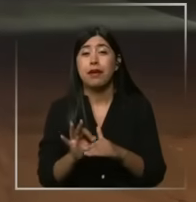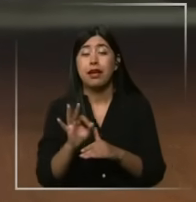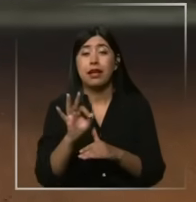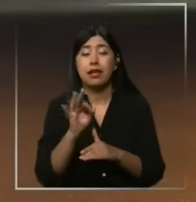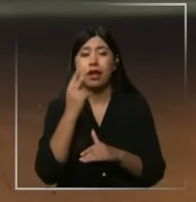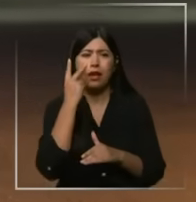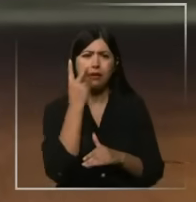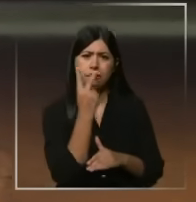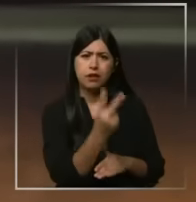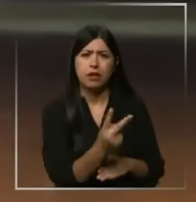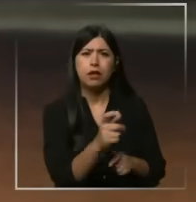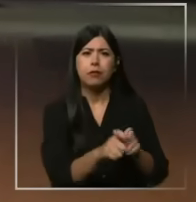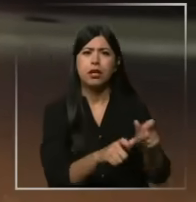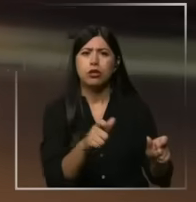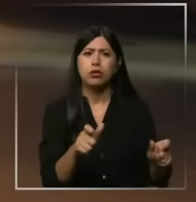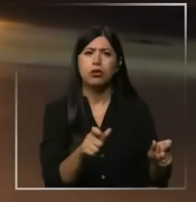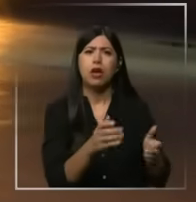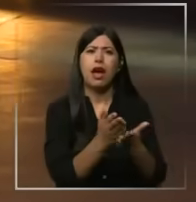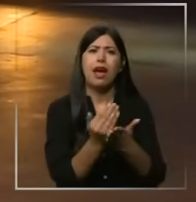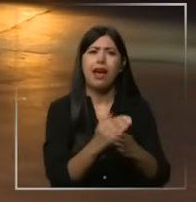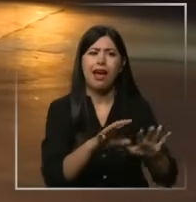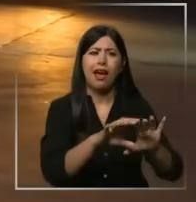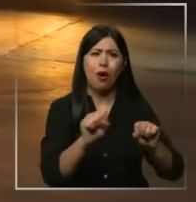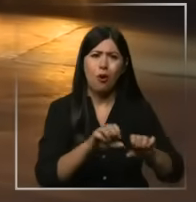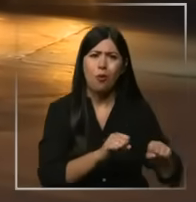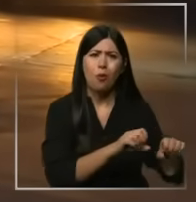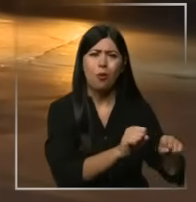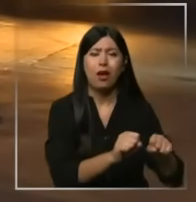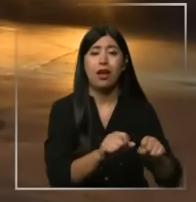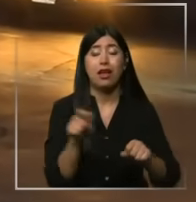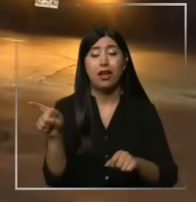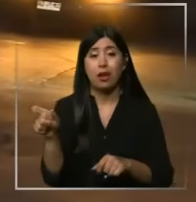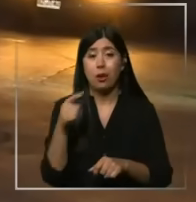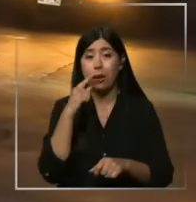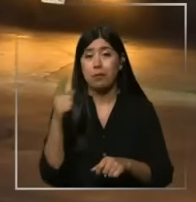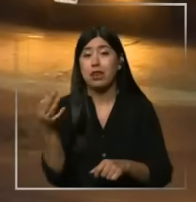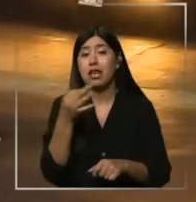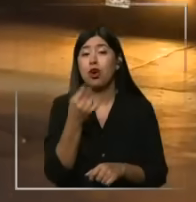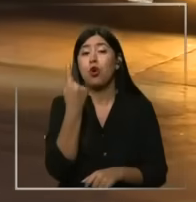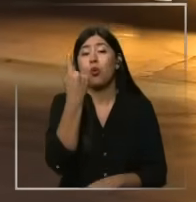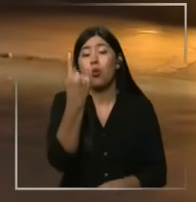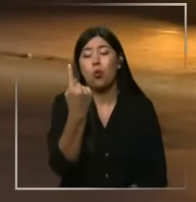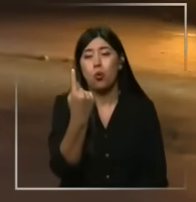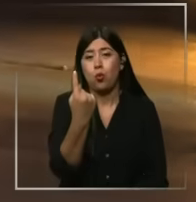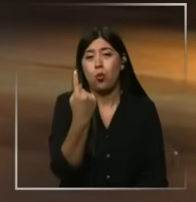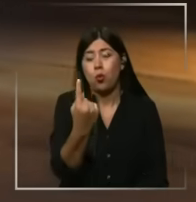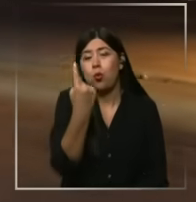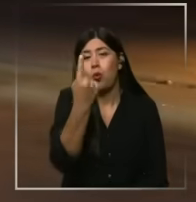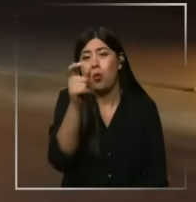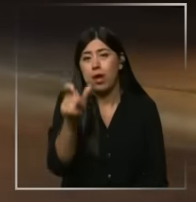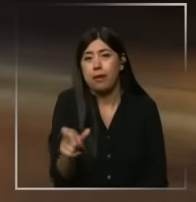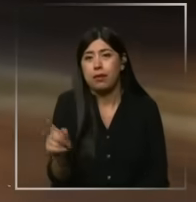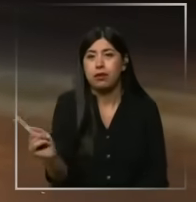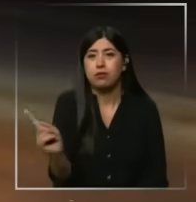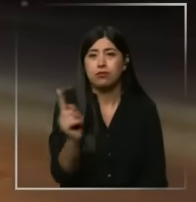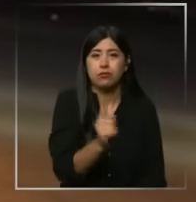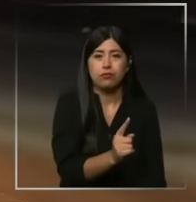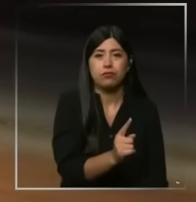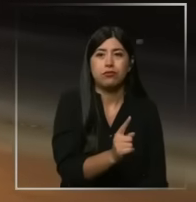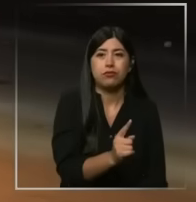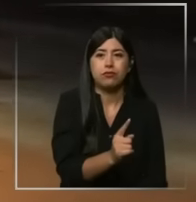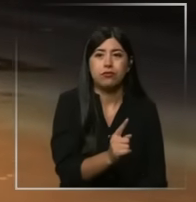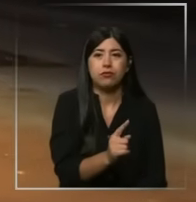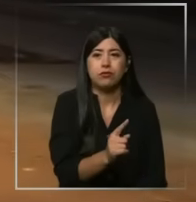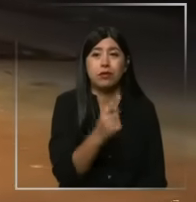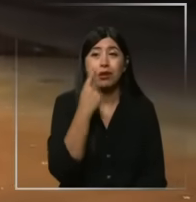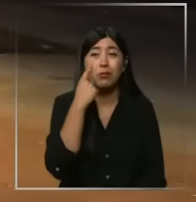que habían visto a sujetos organizados. Acá, claro, acá este vecino nos señalaba a uno, puntualmente, a uno que habría llegado en este furgón,